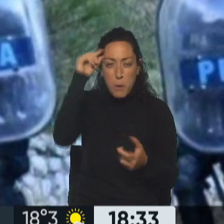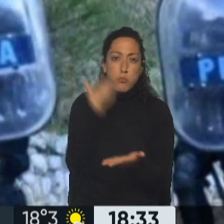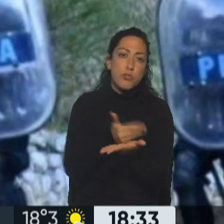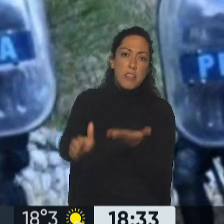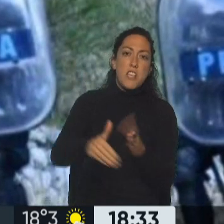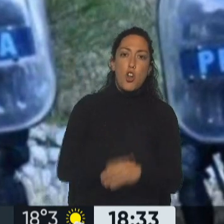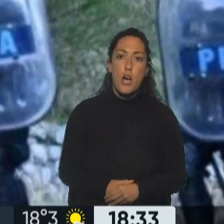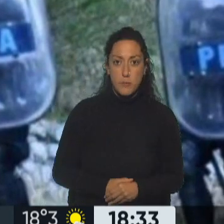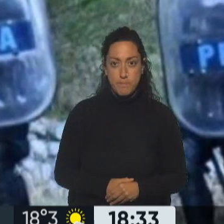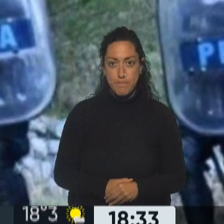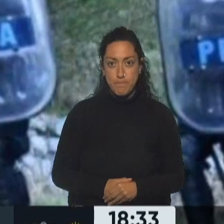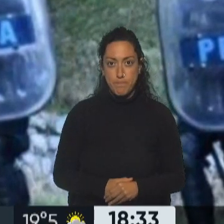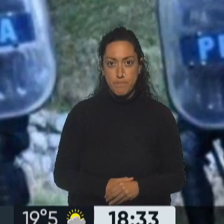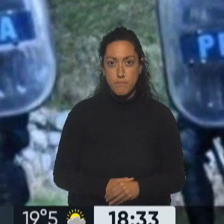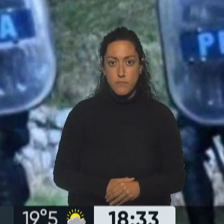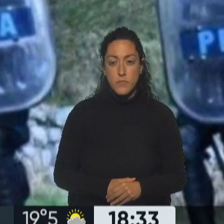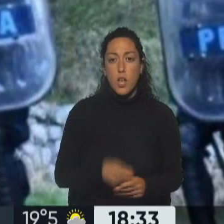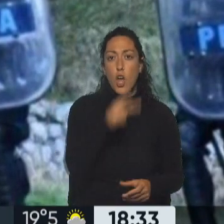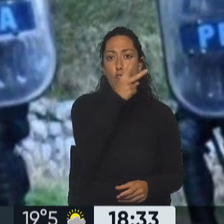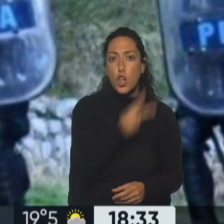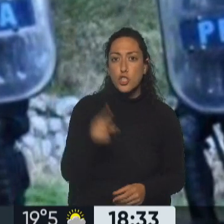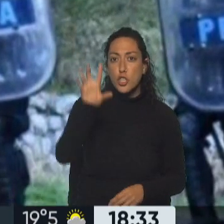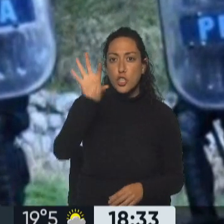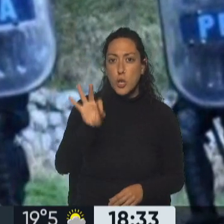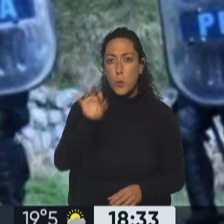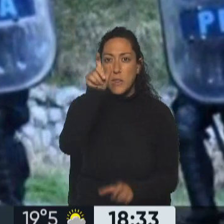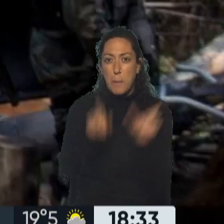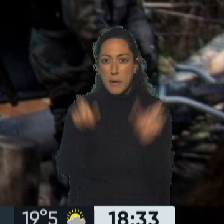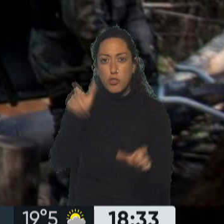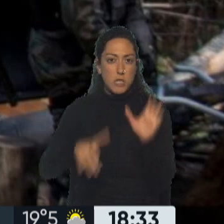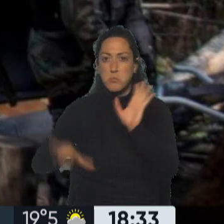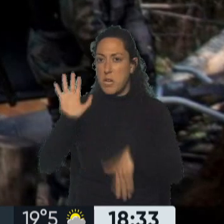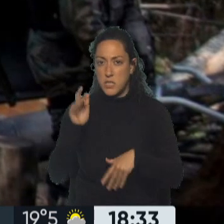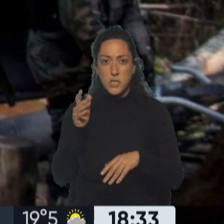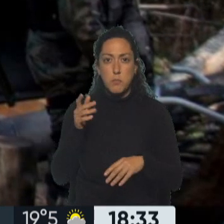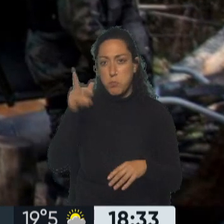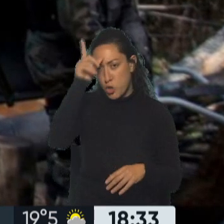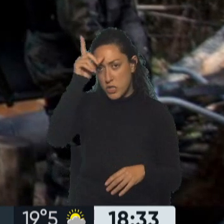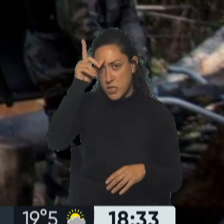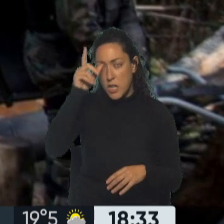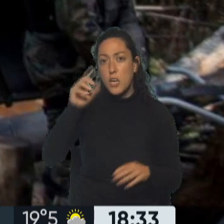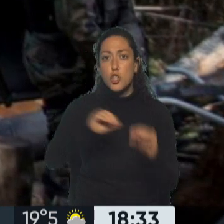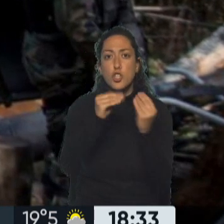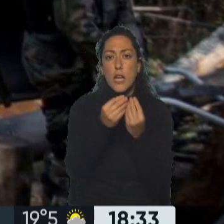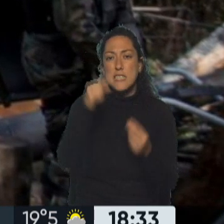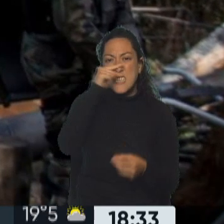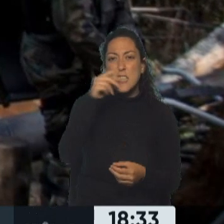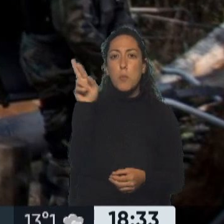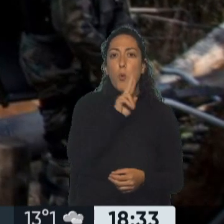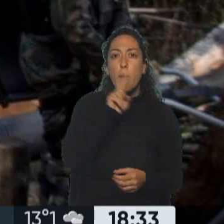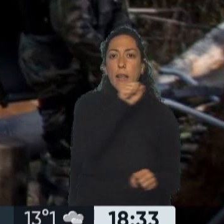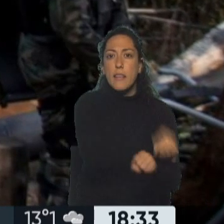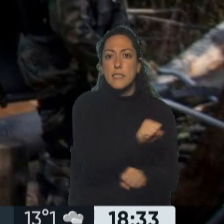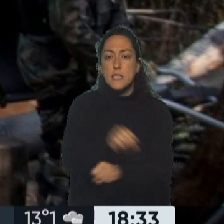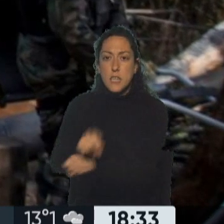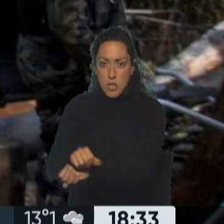Se desplegaron más de 250 efectivos federales. Detuvieron a 7 mujeres. El Estado nos